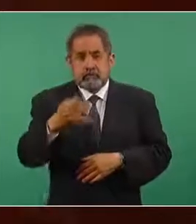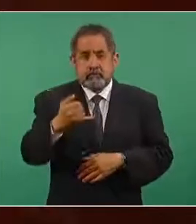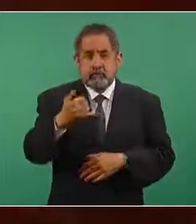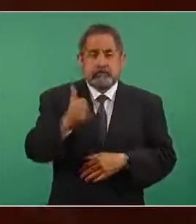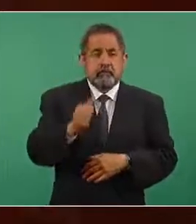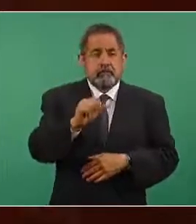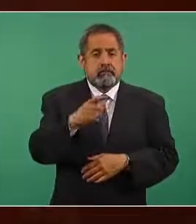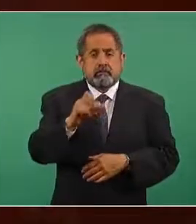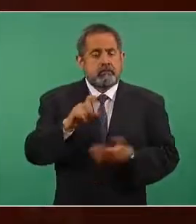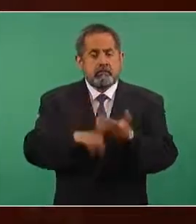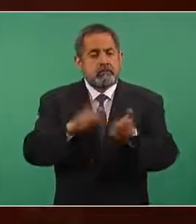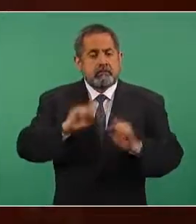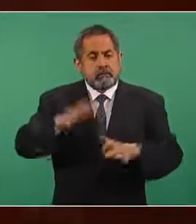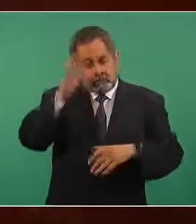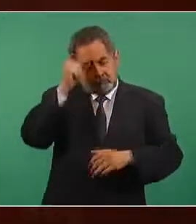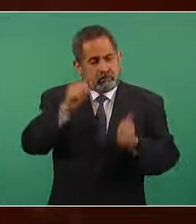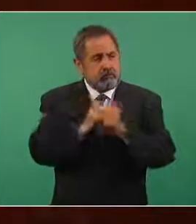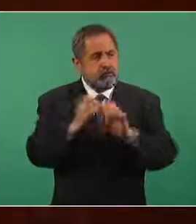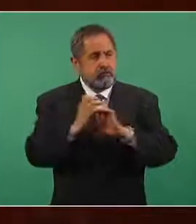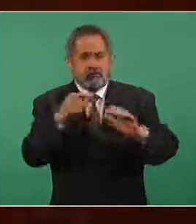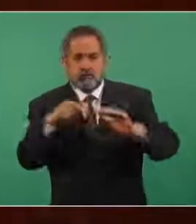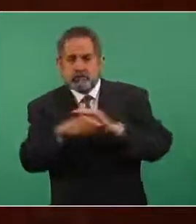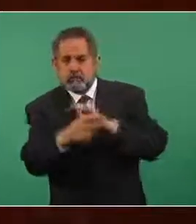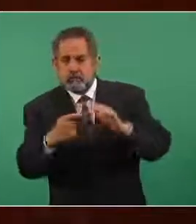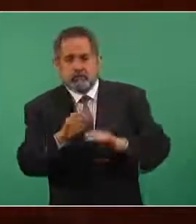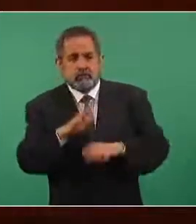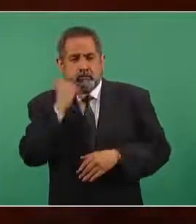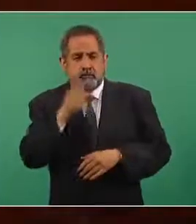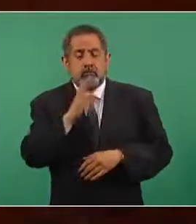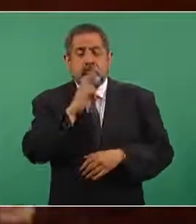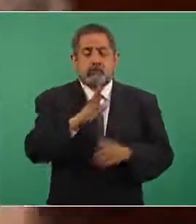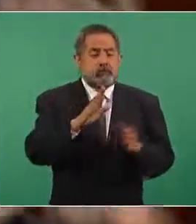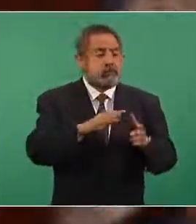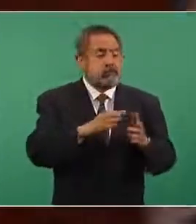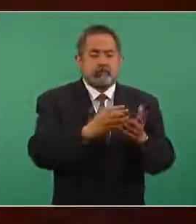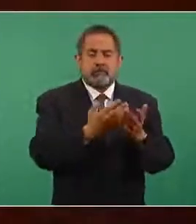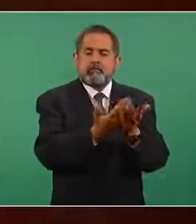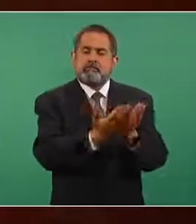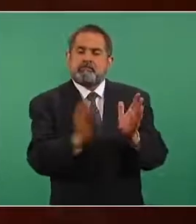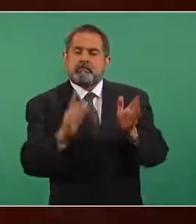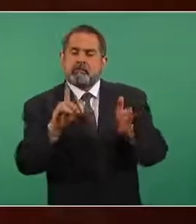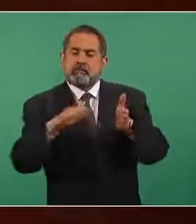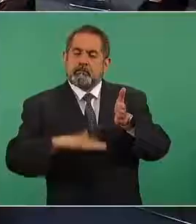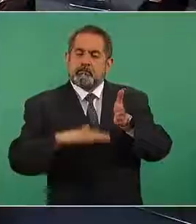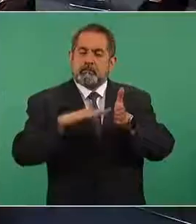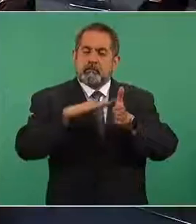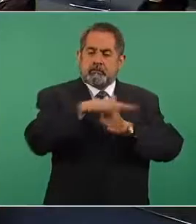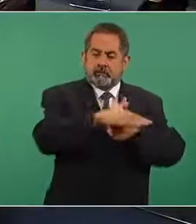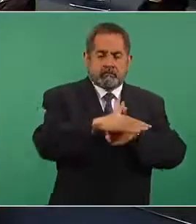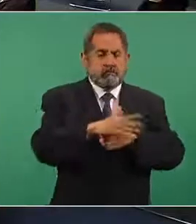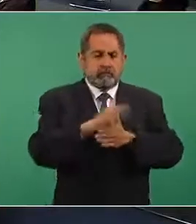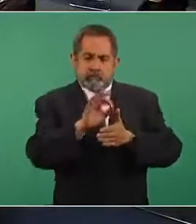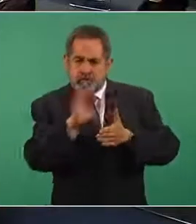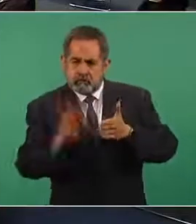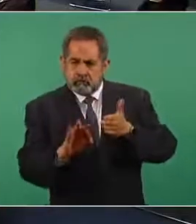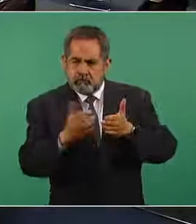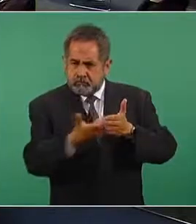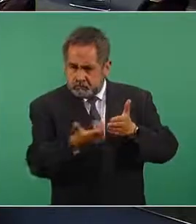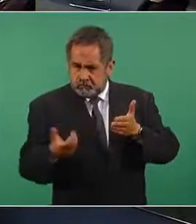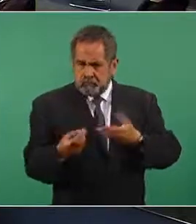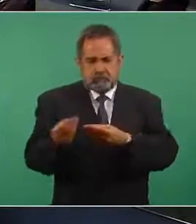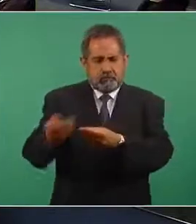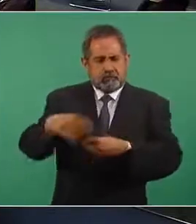muy de acuerdo con lo del acueducto, más bien quieren que la presa se les dé la parte proporcional del agua que hay en la